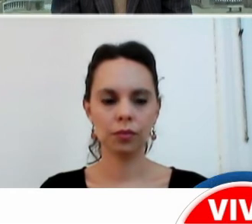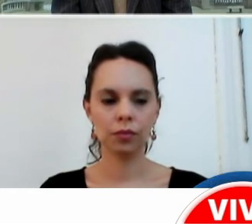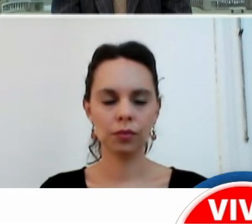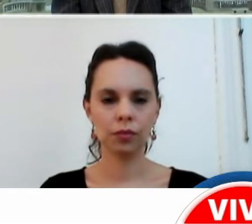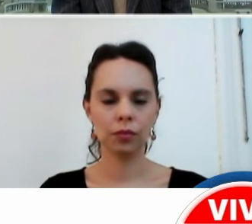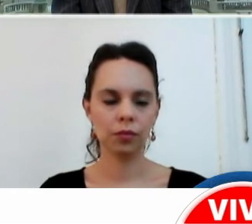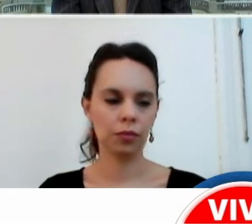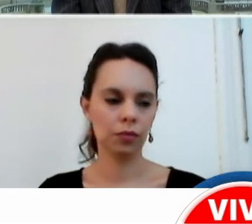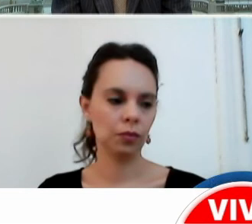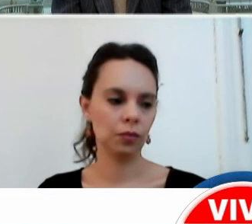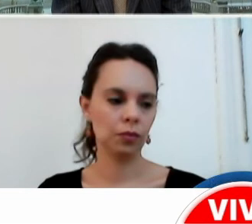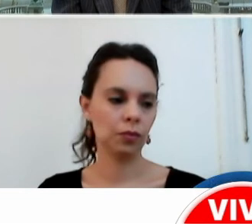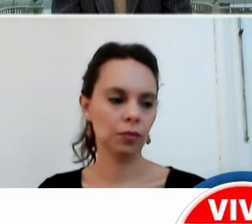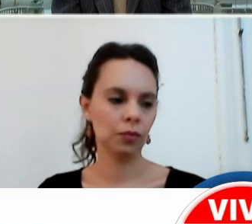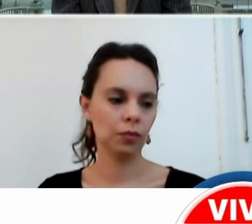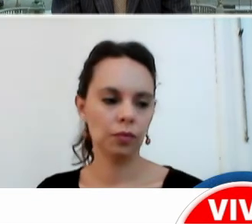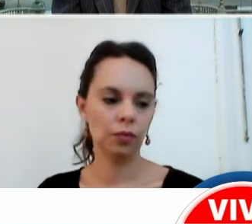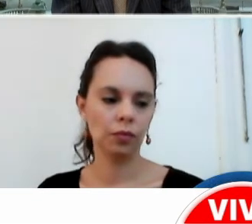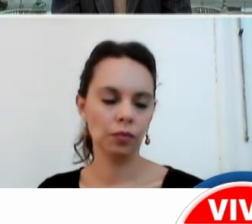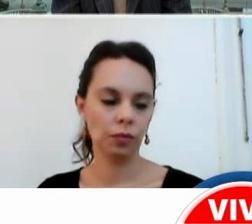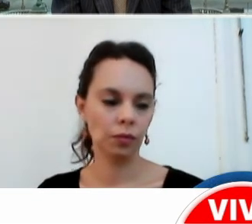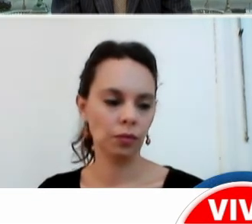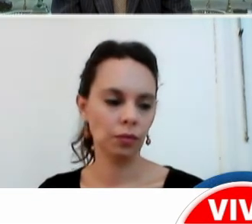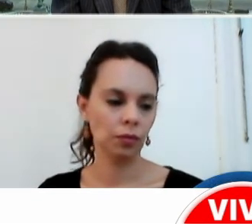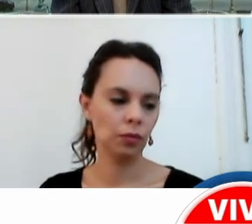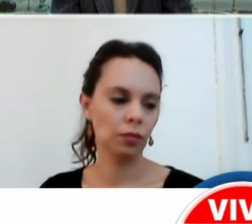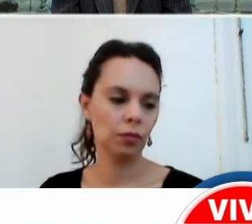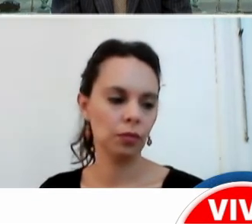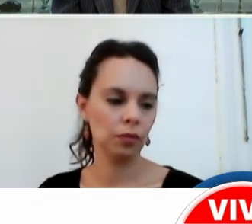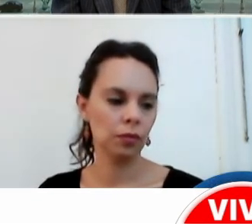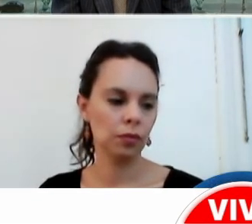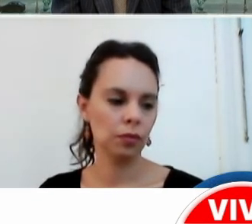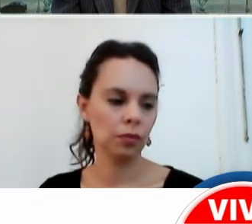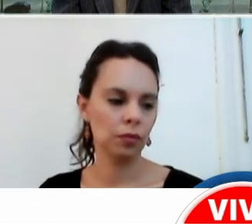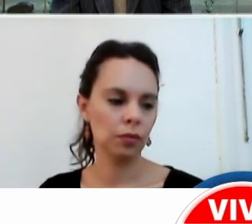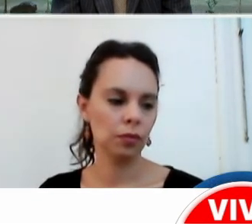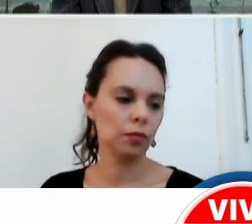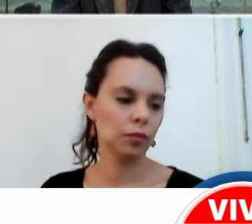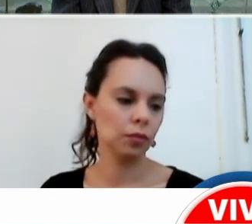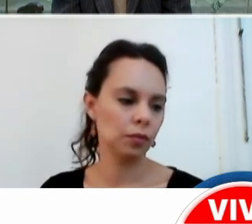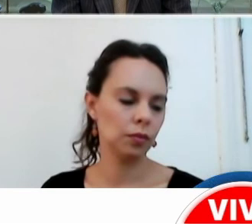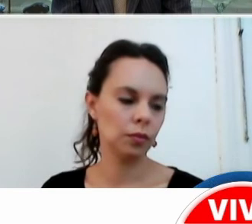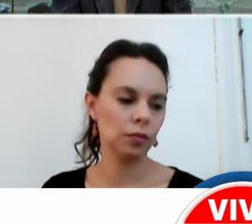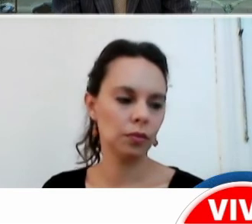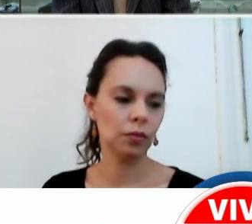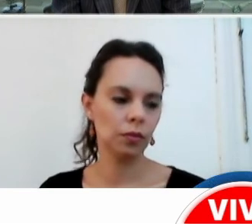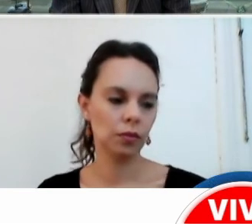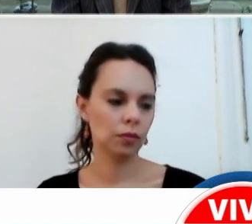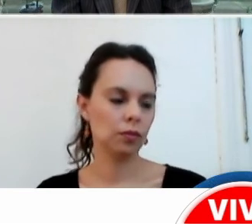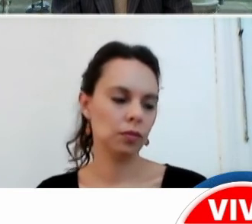varios europeos pidiendo que esto se resuelva de una manera positiva.